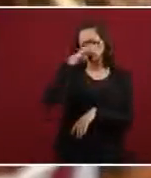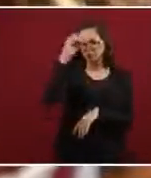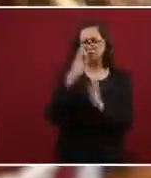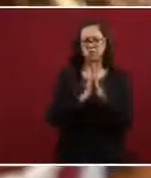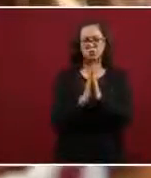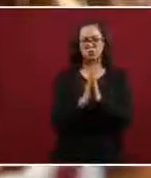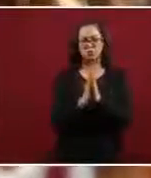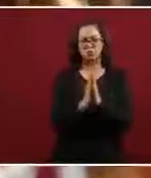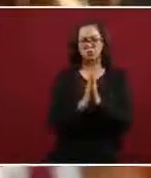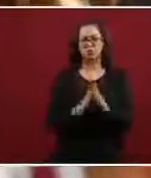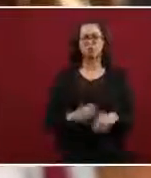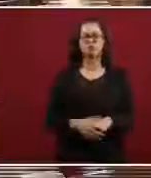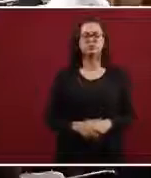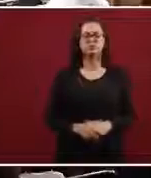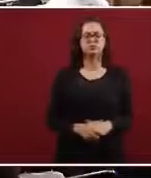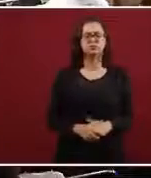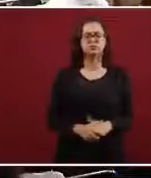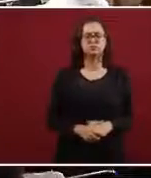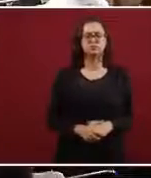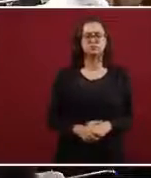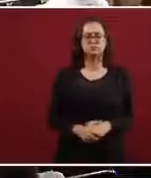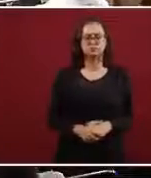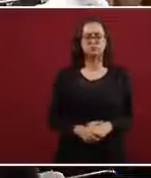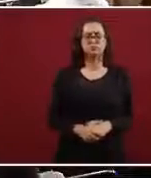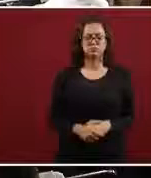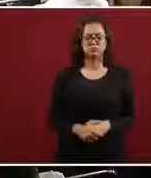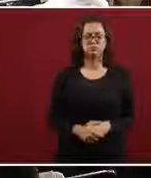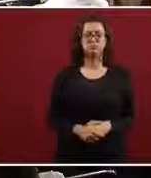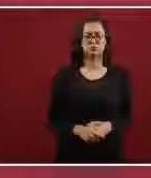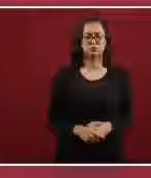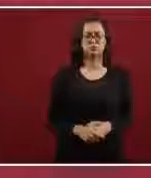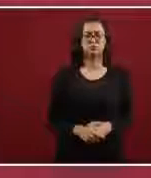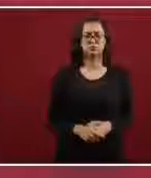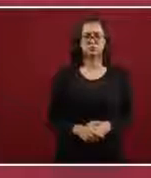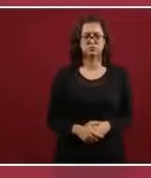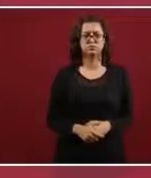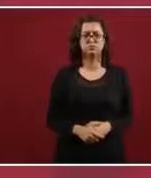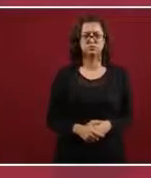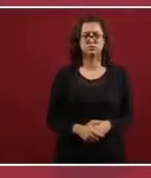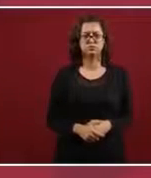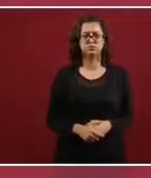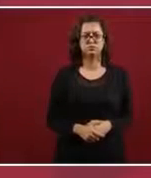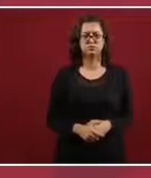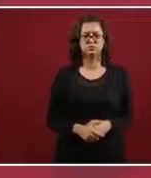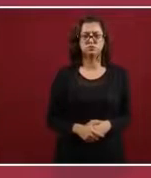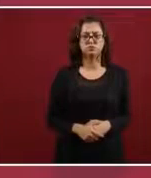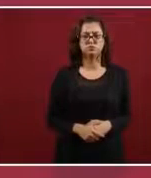señor. Sí, es una denuncia que está